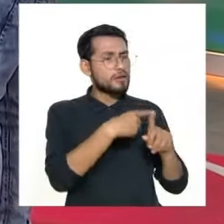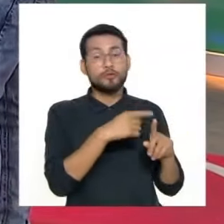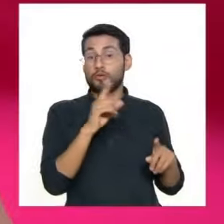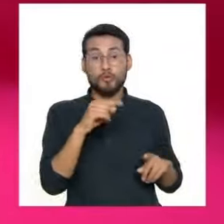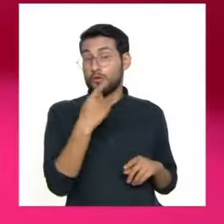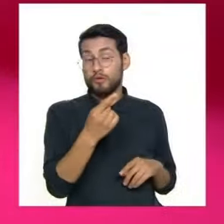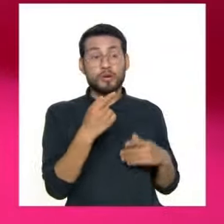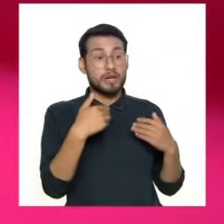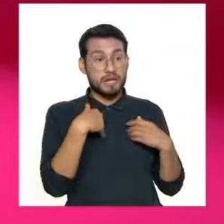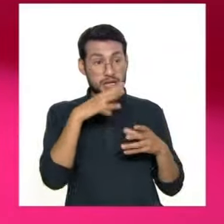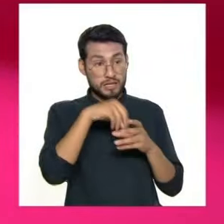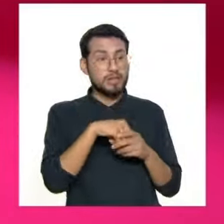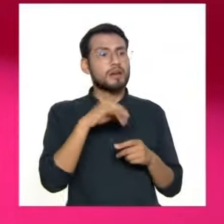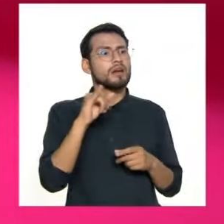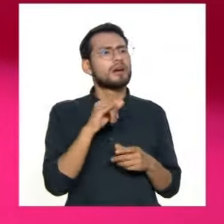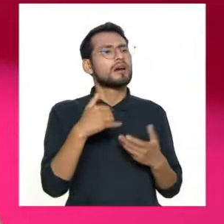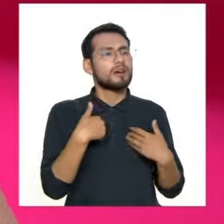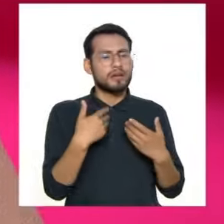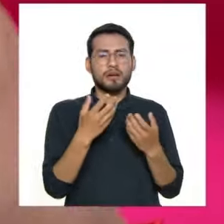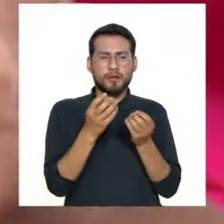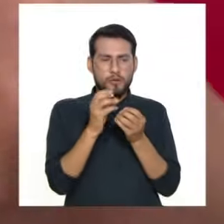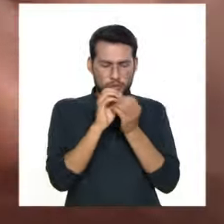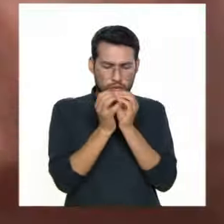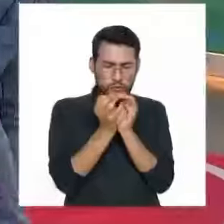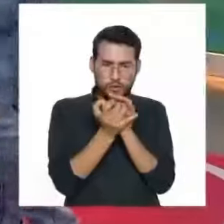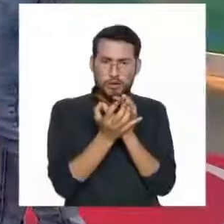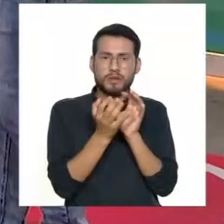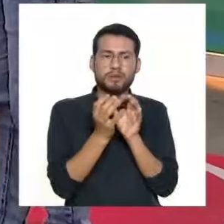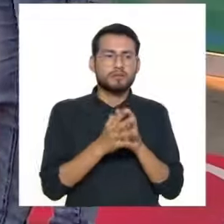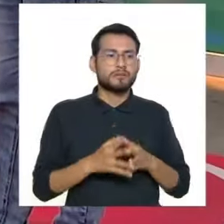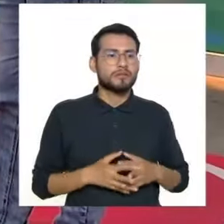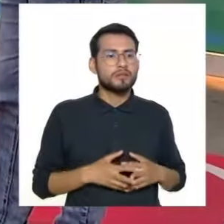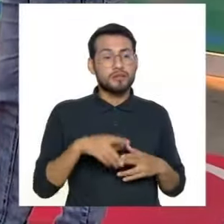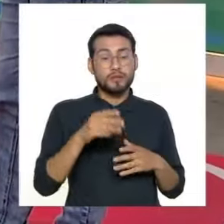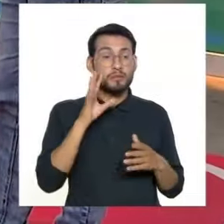solamente en el contenido sino también en el empaque en la presentación